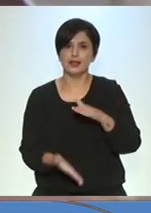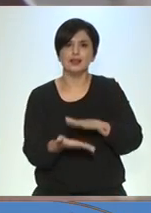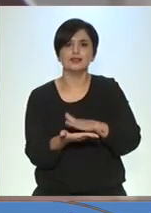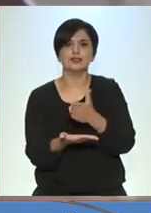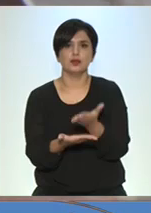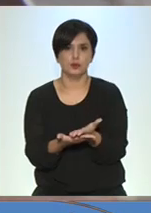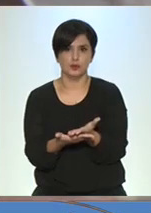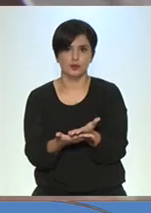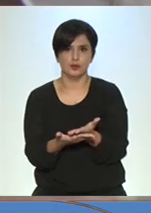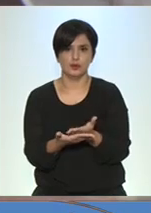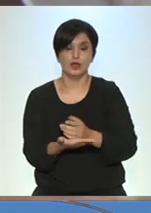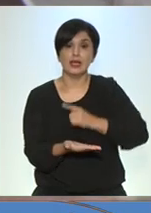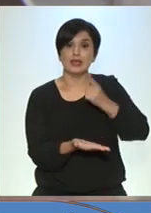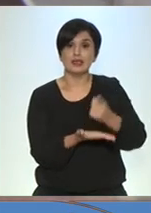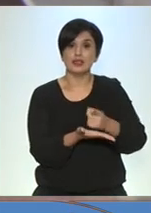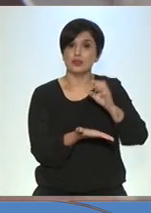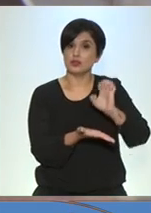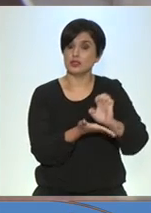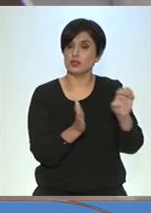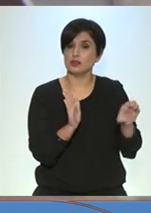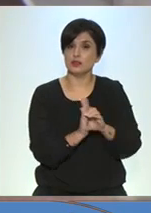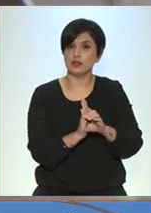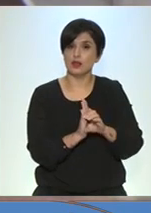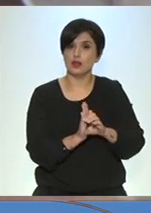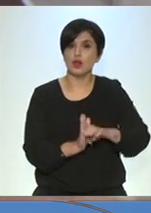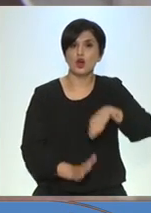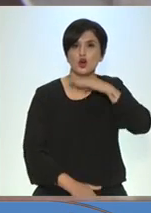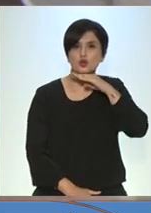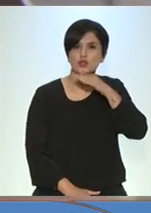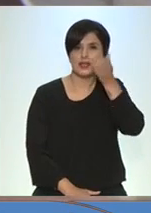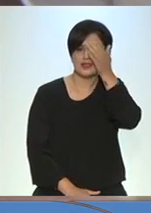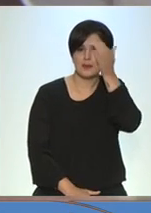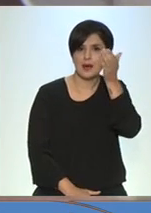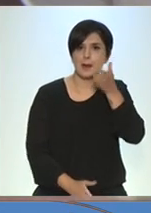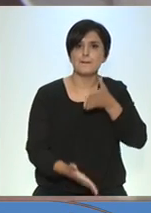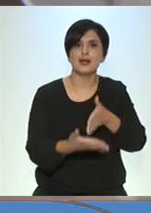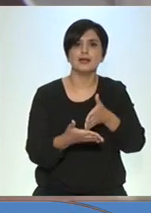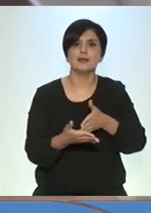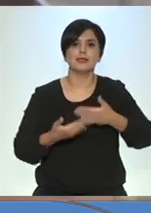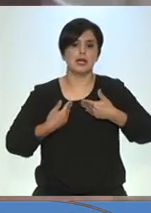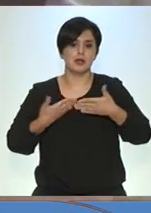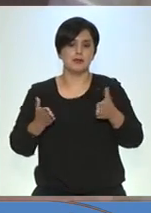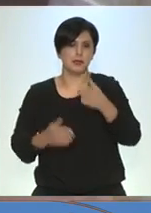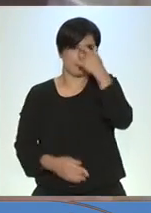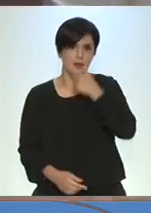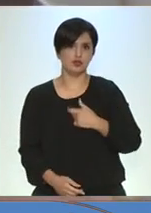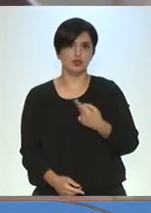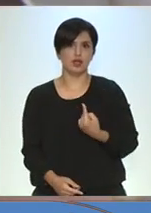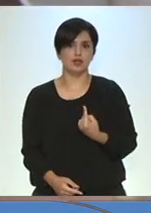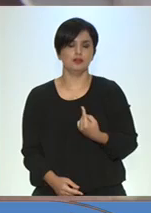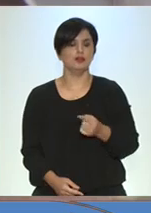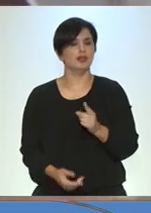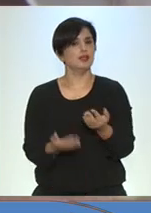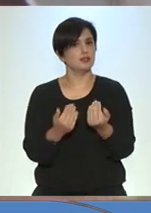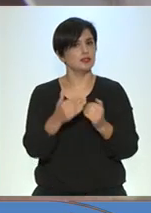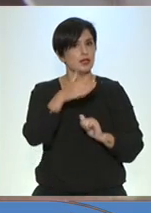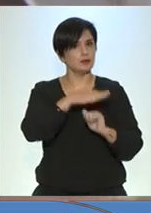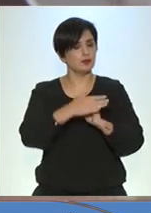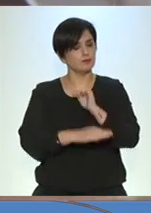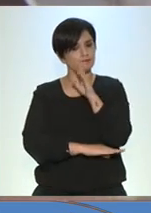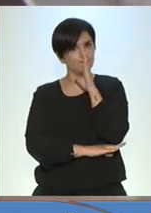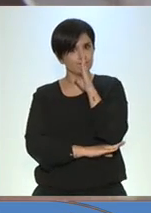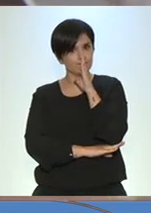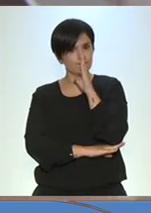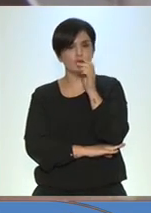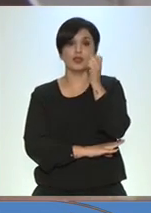y estos estados de excepción no deben mal usarse para limitar las libertades personales. Se requiere autoridades prudentes y